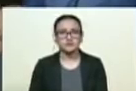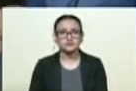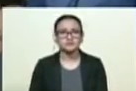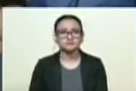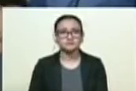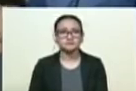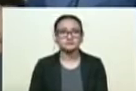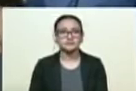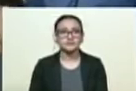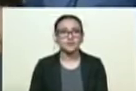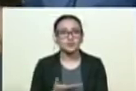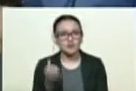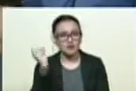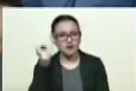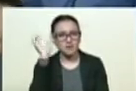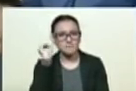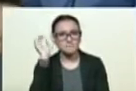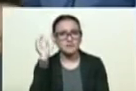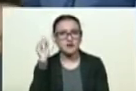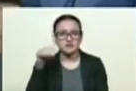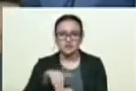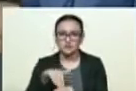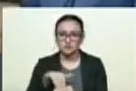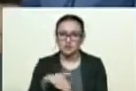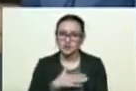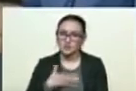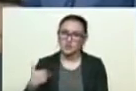¿Ustedes van a hacer la campaña electoral que yo quiero?